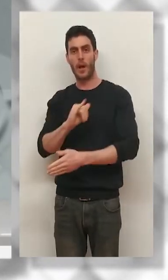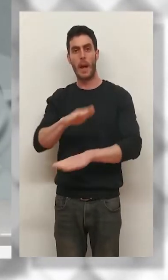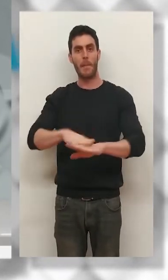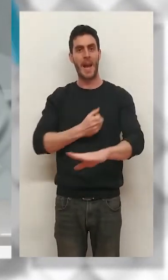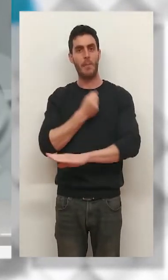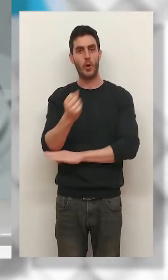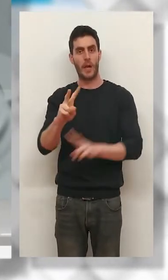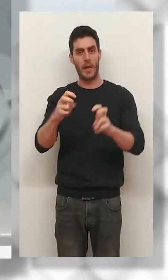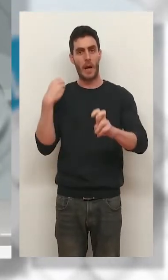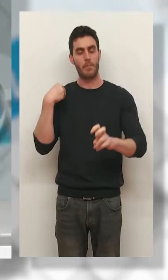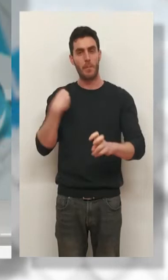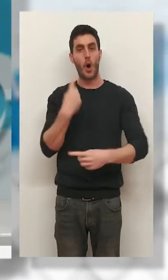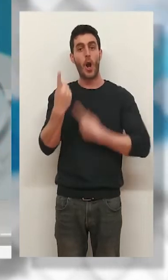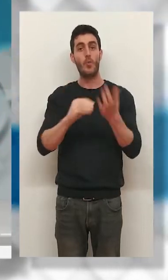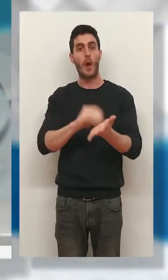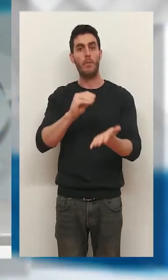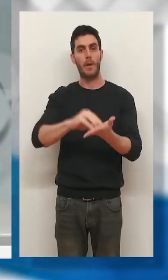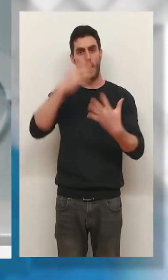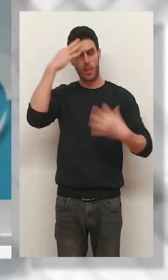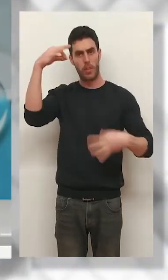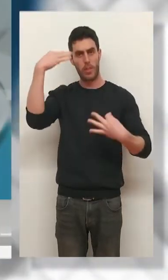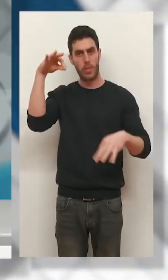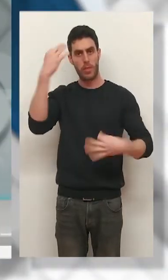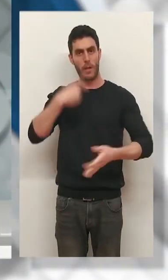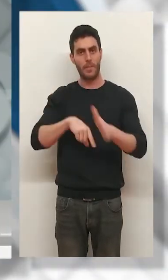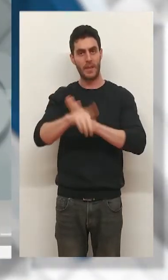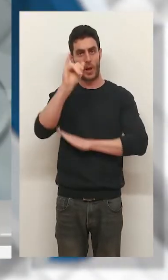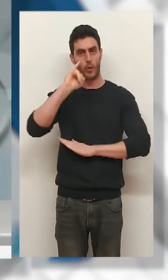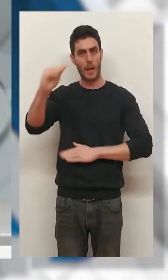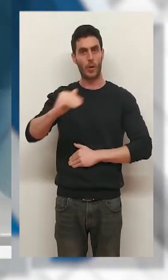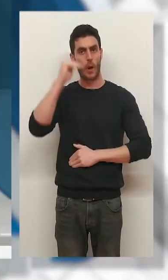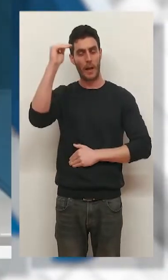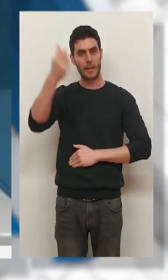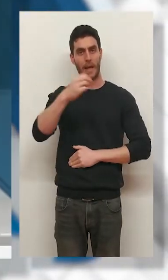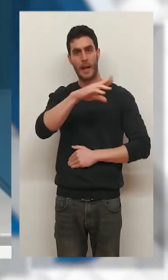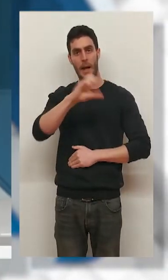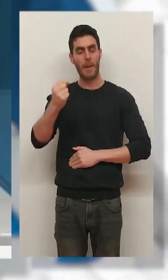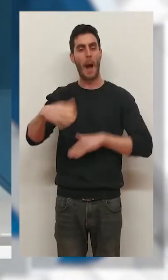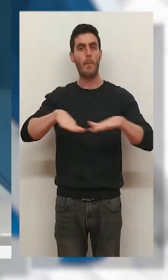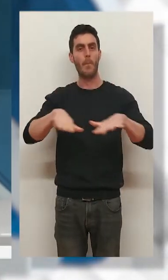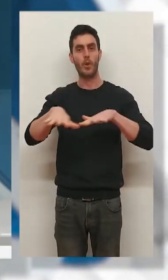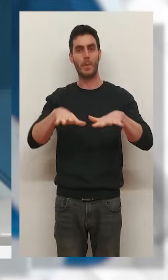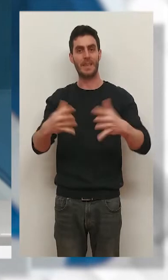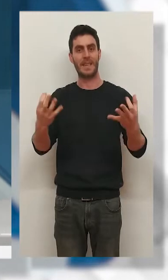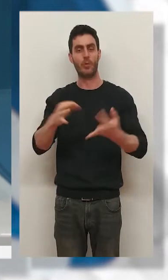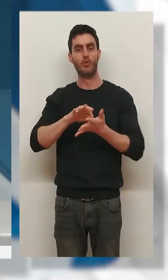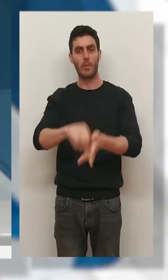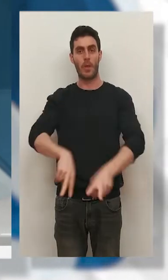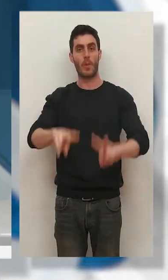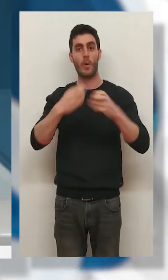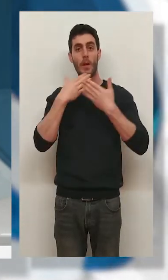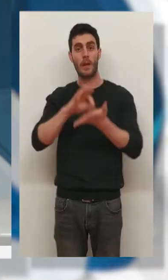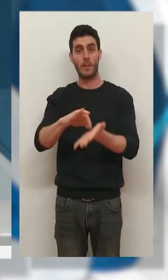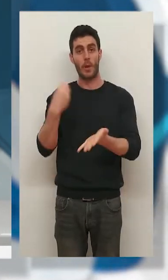Para apoyarles en ese camino a veces desconocido, la Asociación para el Desarrollo de La Rioja Alta, ADRA, ha puesto en marcha un nuevo